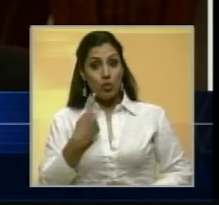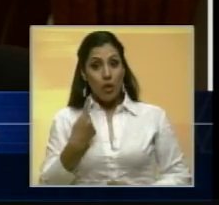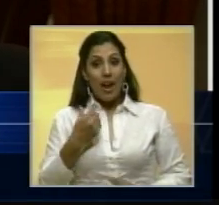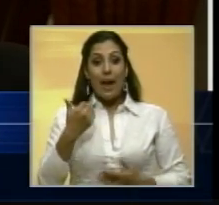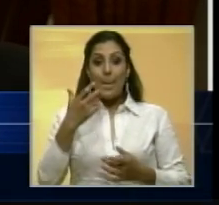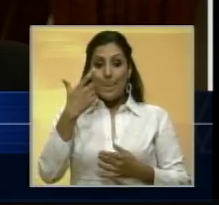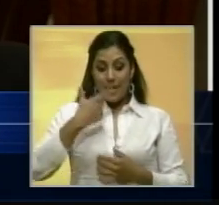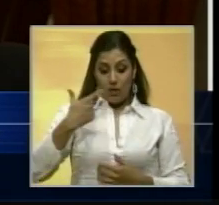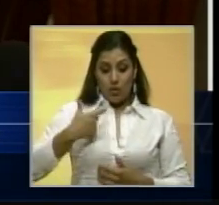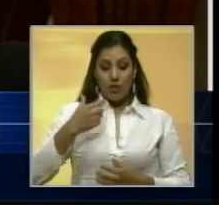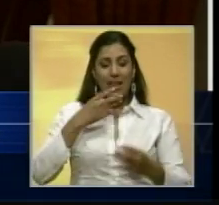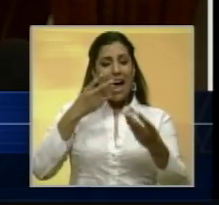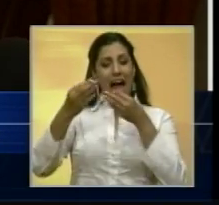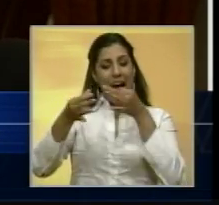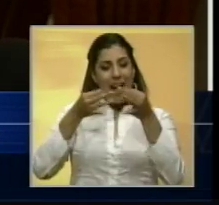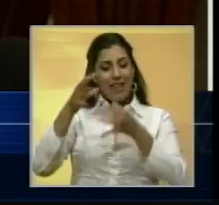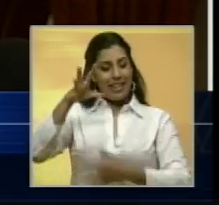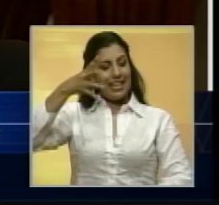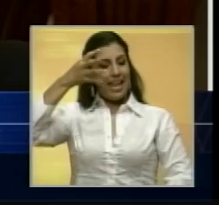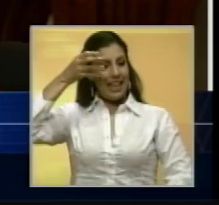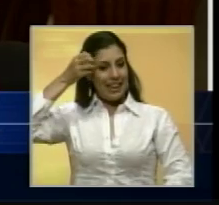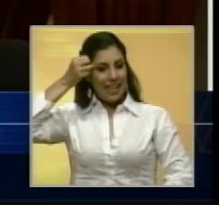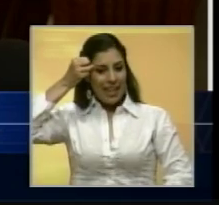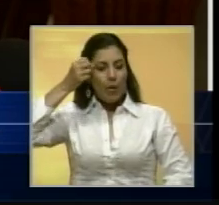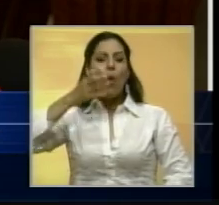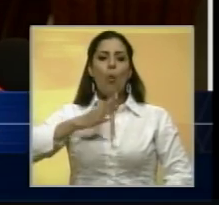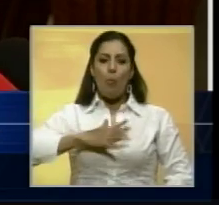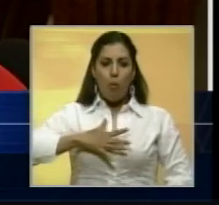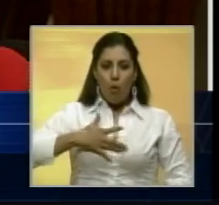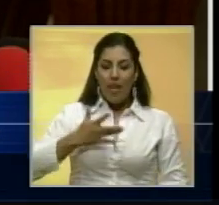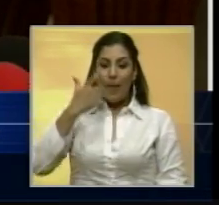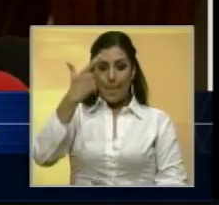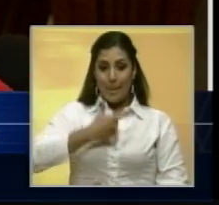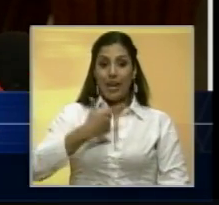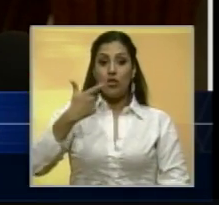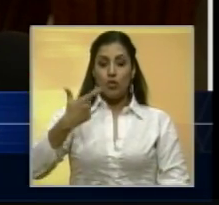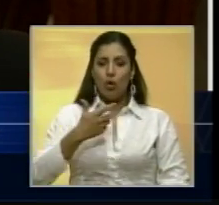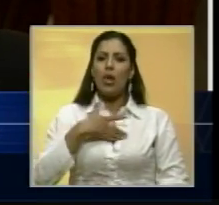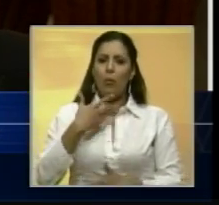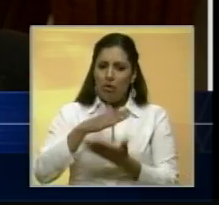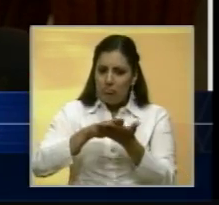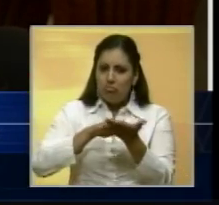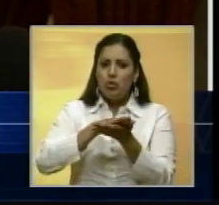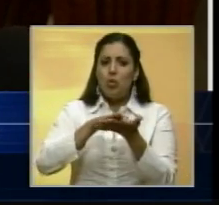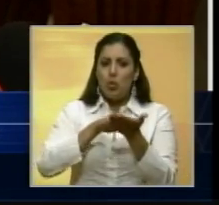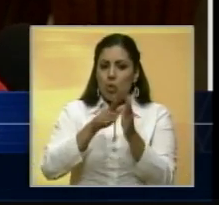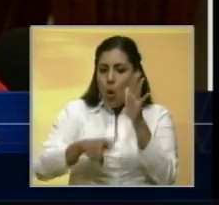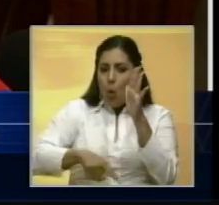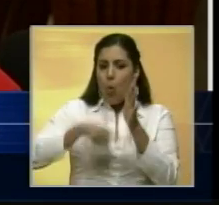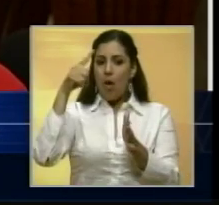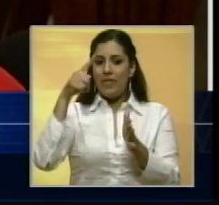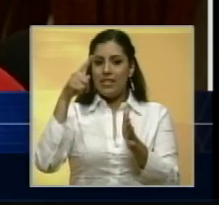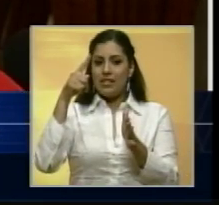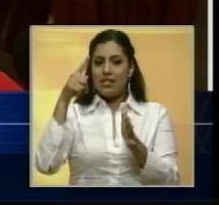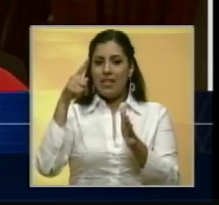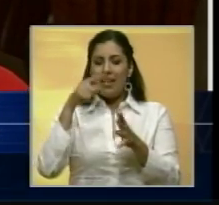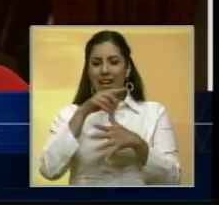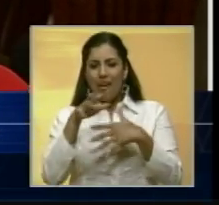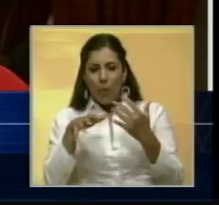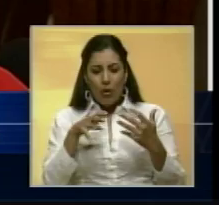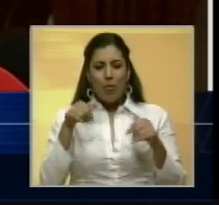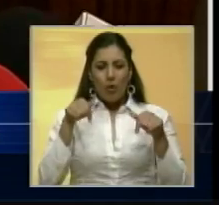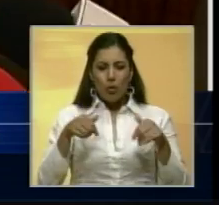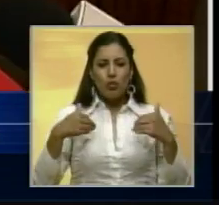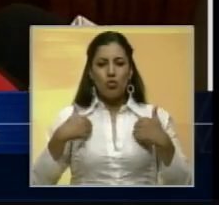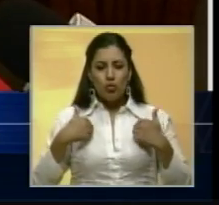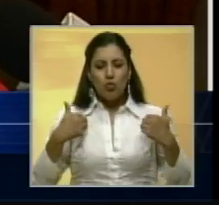del diálogo, del entendimiento, podemos los venezolanos superar definitivamente estos flagelos que